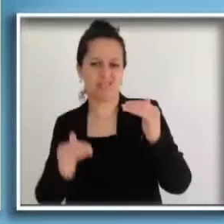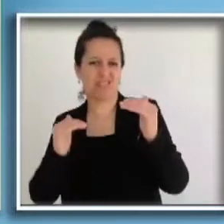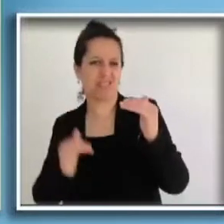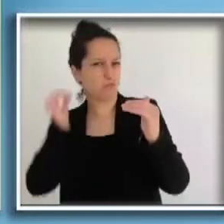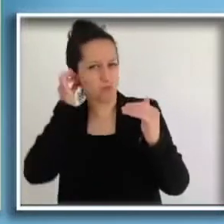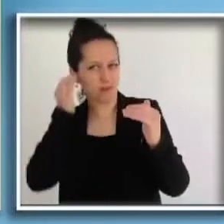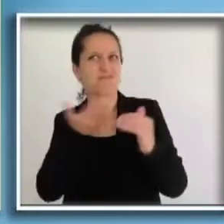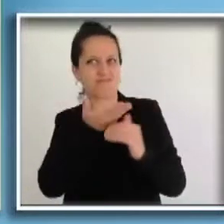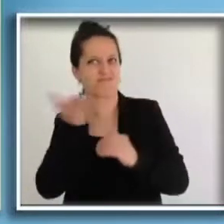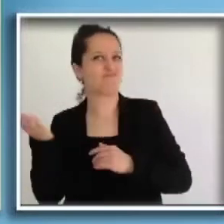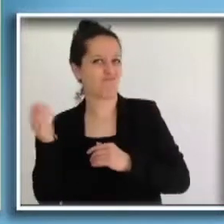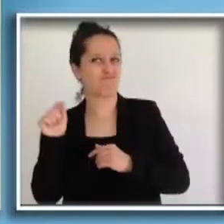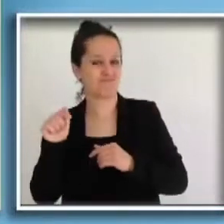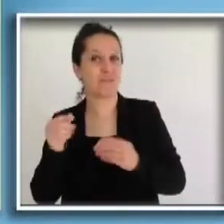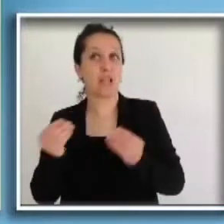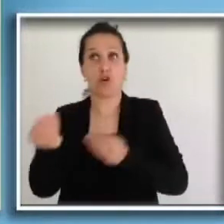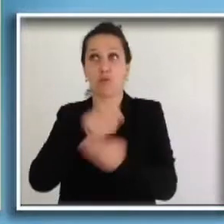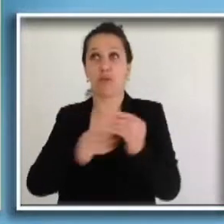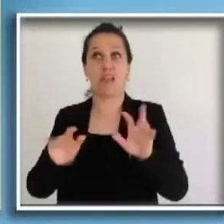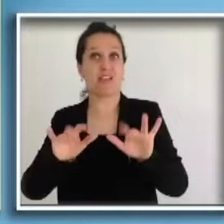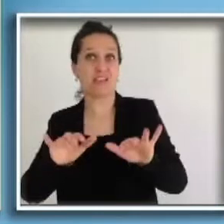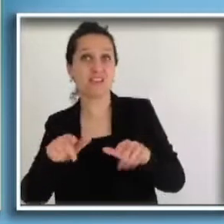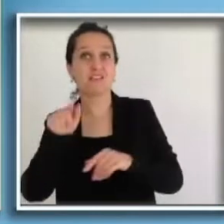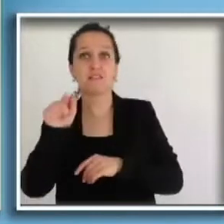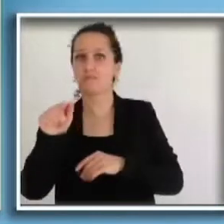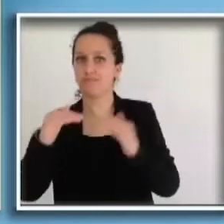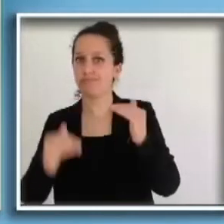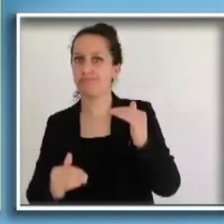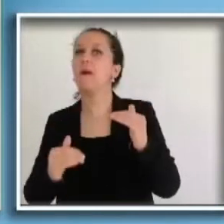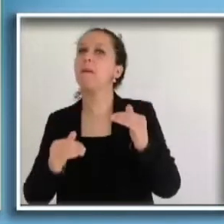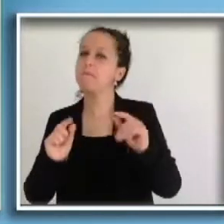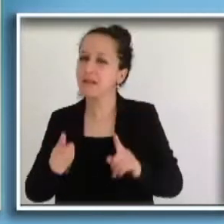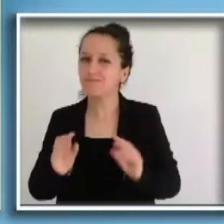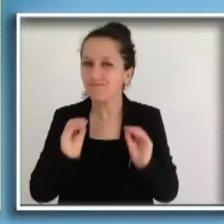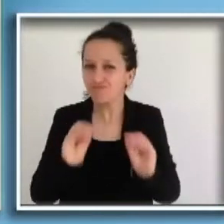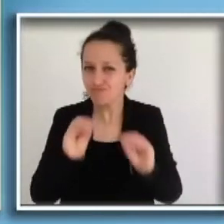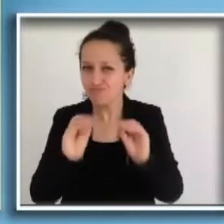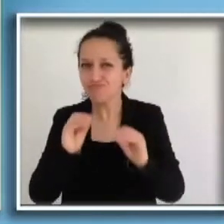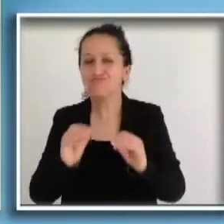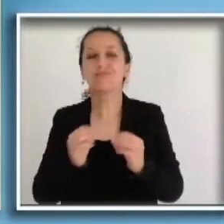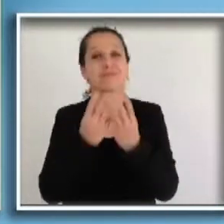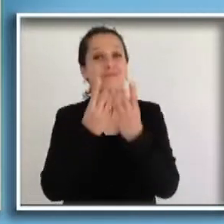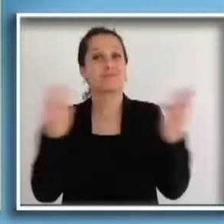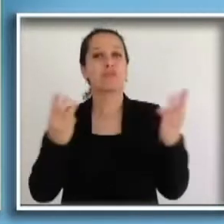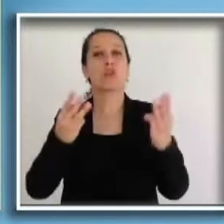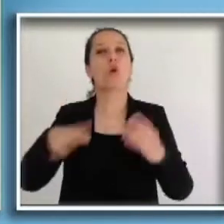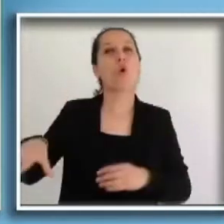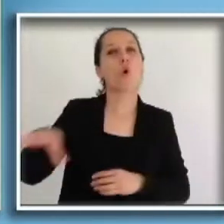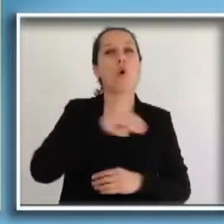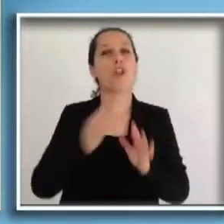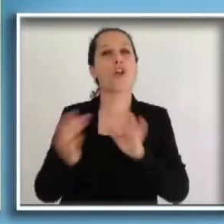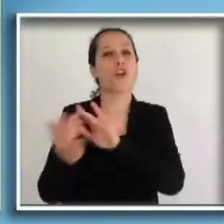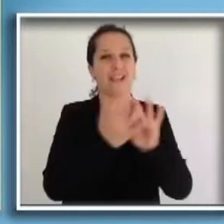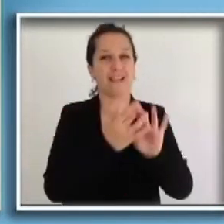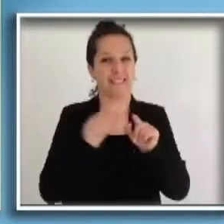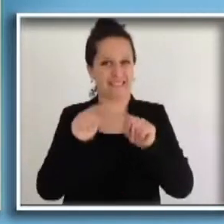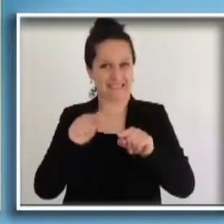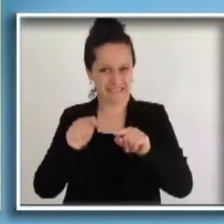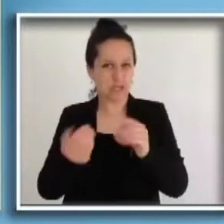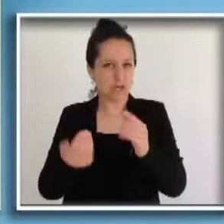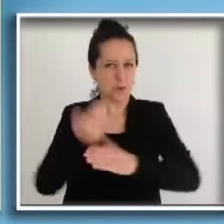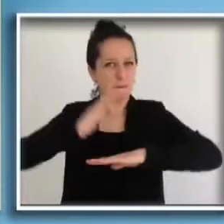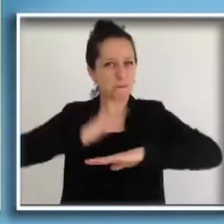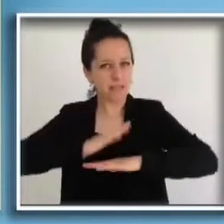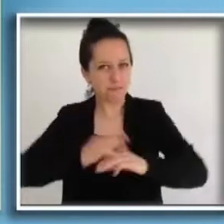de las mujeres en la economía digital la plataforma digital todas conectadas y el apoyo de cepal para impulsar los programas